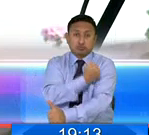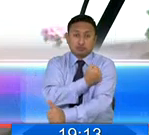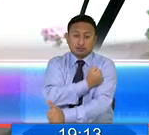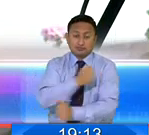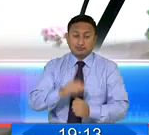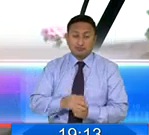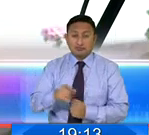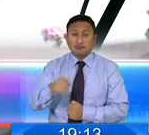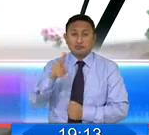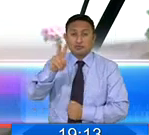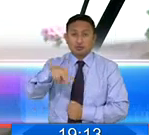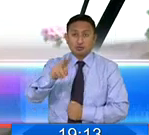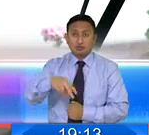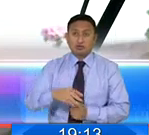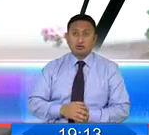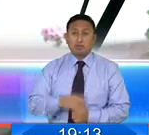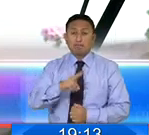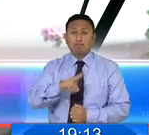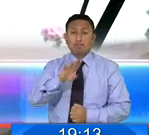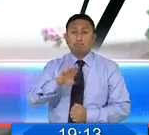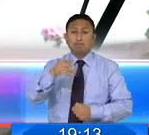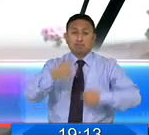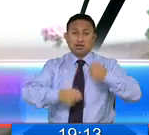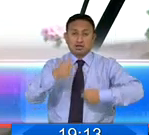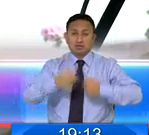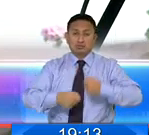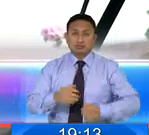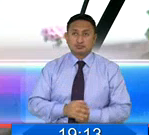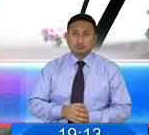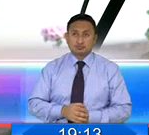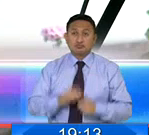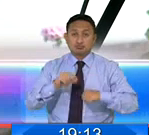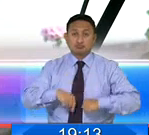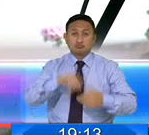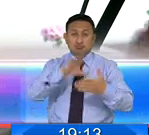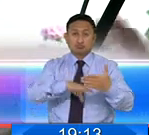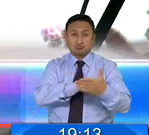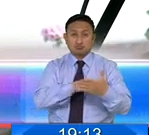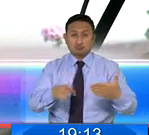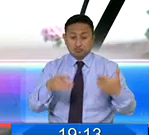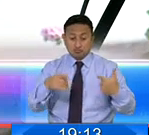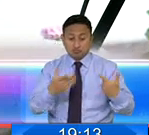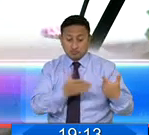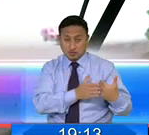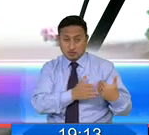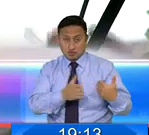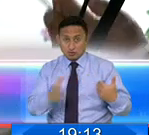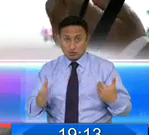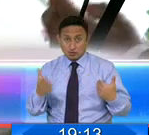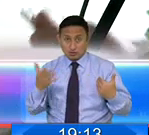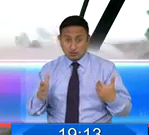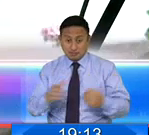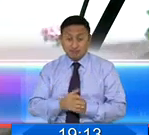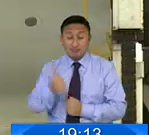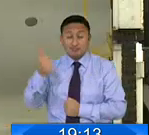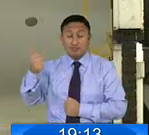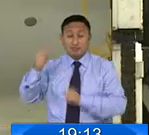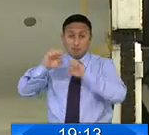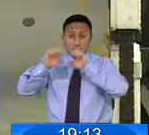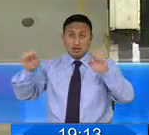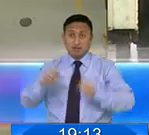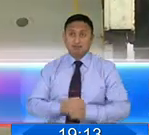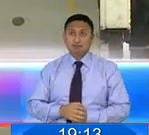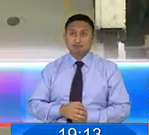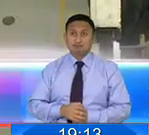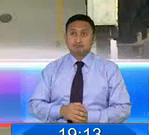termine el 24 de mayo en función de los cronogramas que te están estableciendo las farmacéuticas. En torno